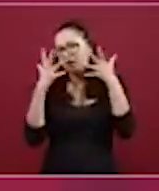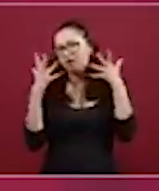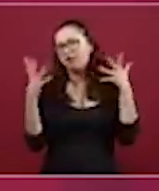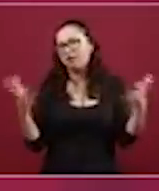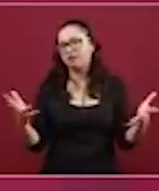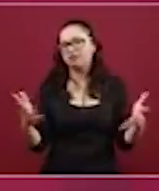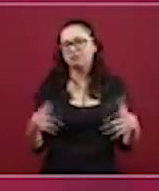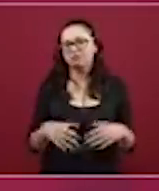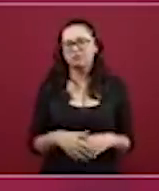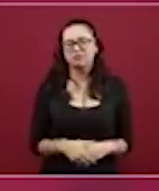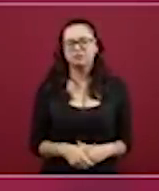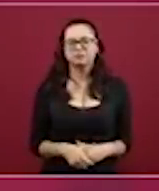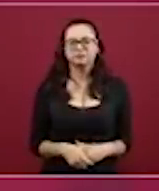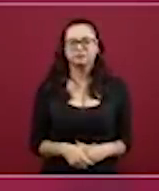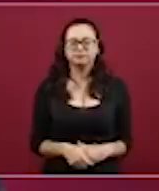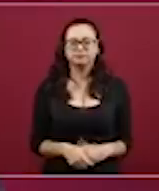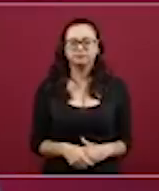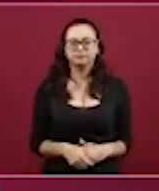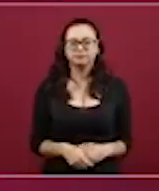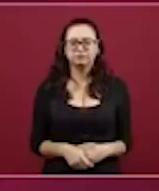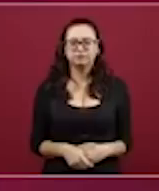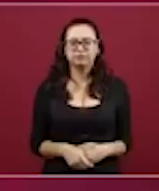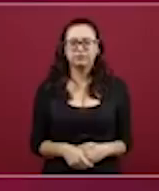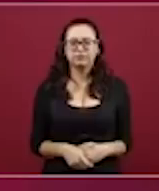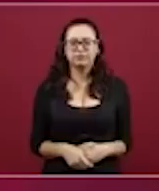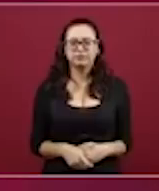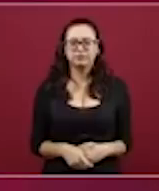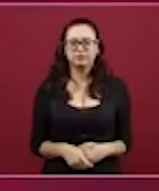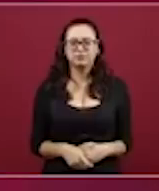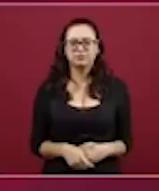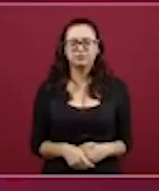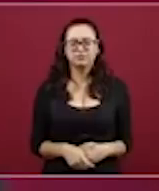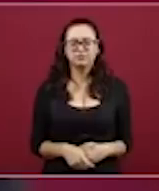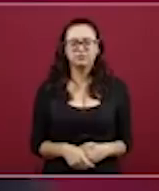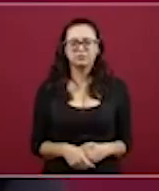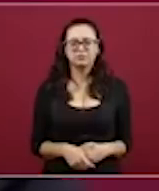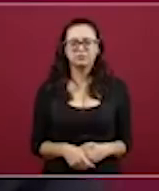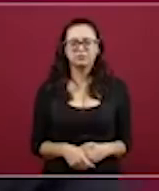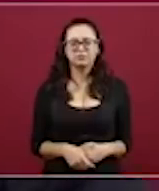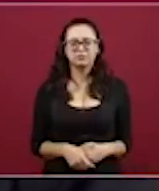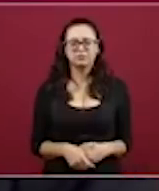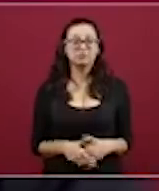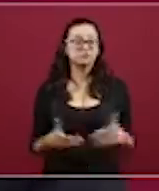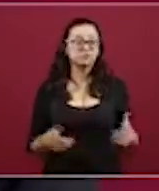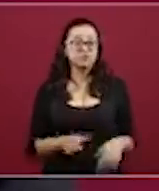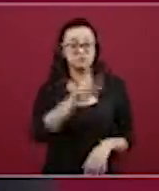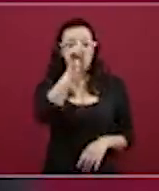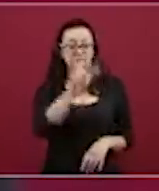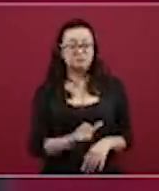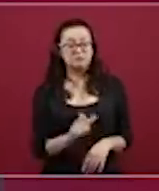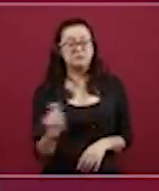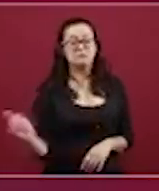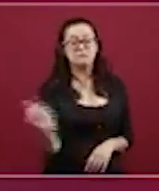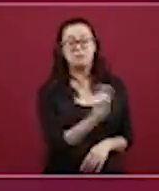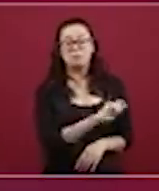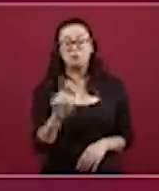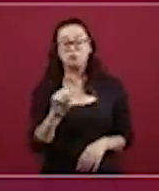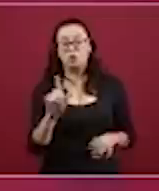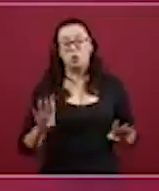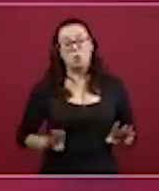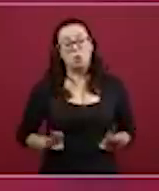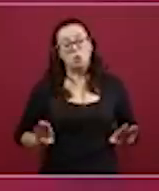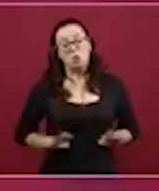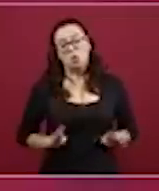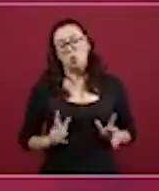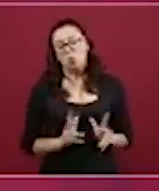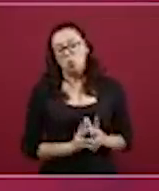que fue tan grande la fama, la gloria del presidente Juárez,